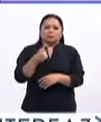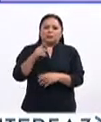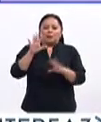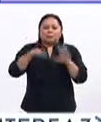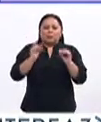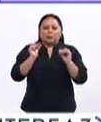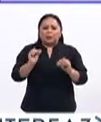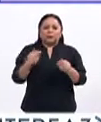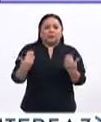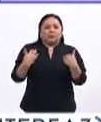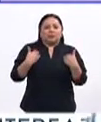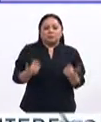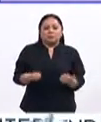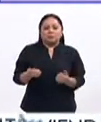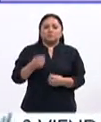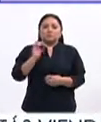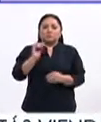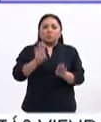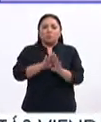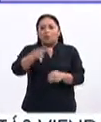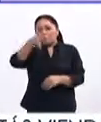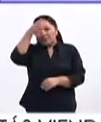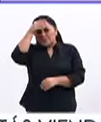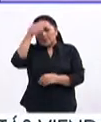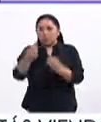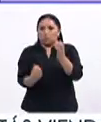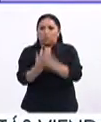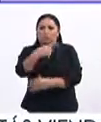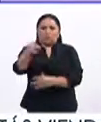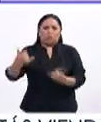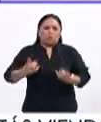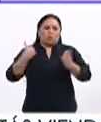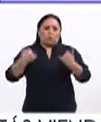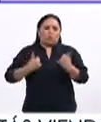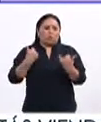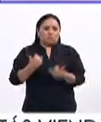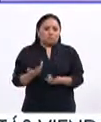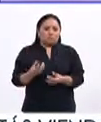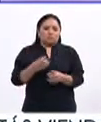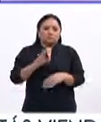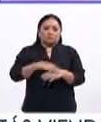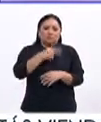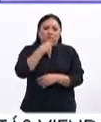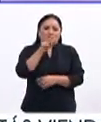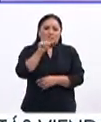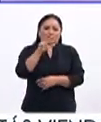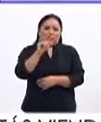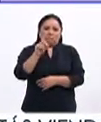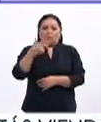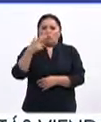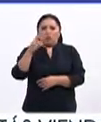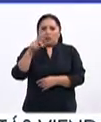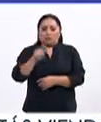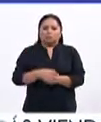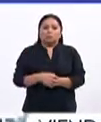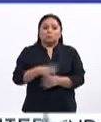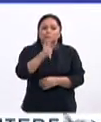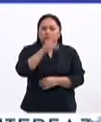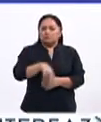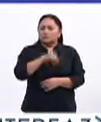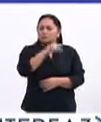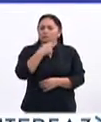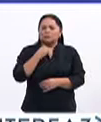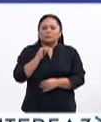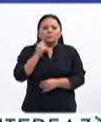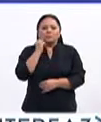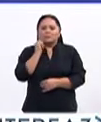se entiende o poco se aprende en las nuevas generaciones, algo que está generando precisamente David Huerta. Bueno, a él le importa mucho estar